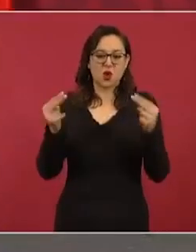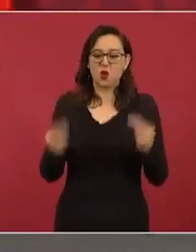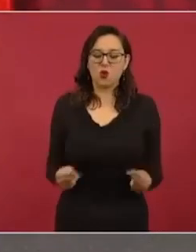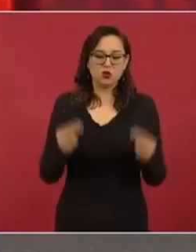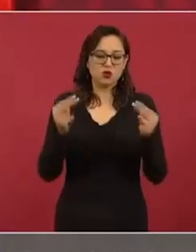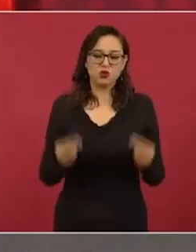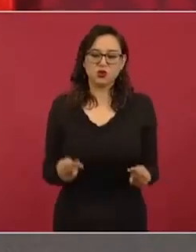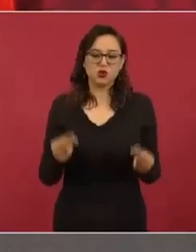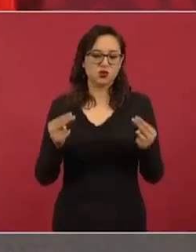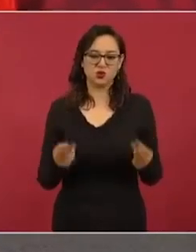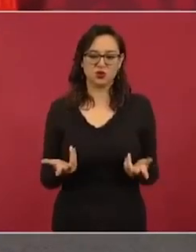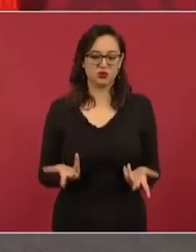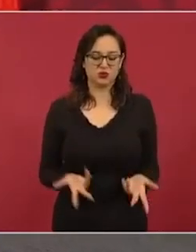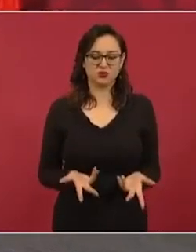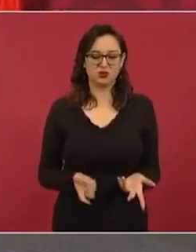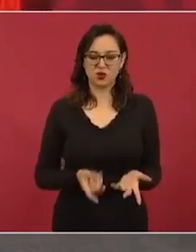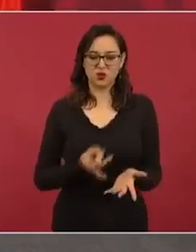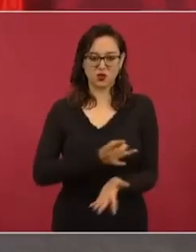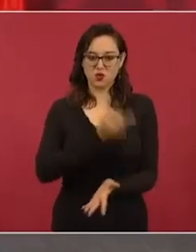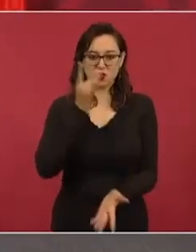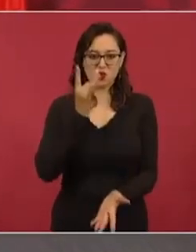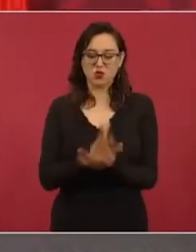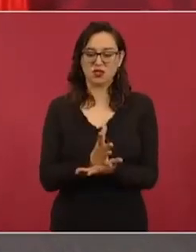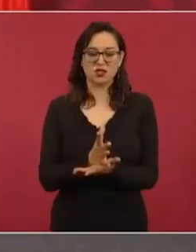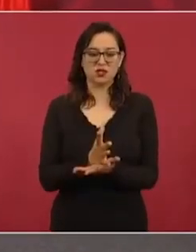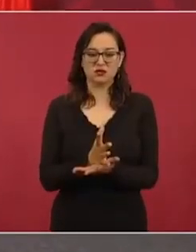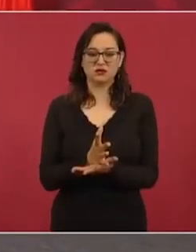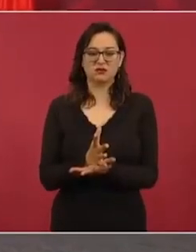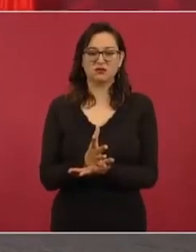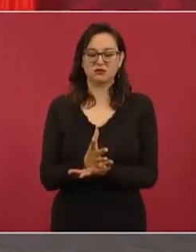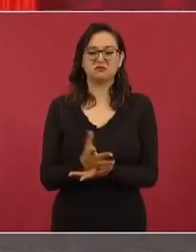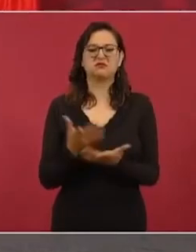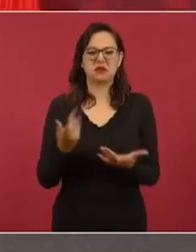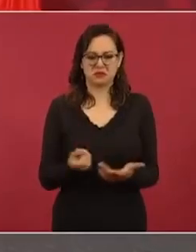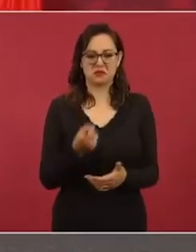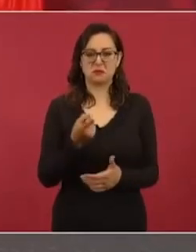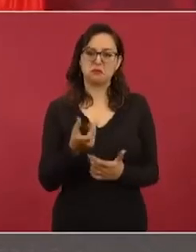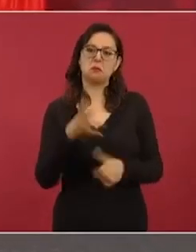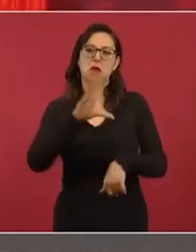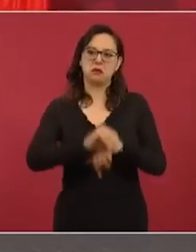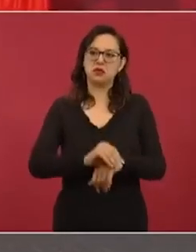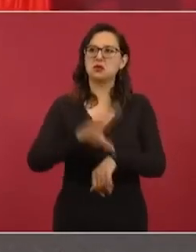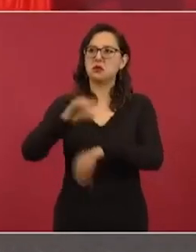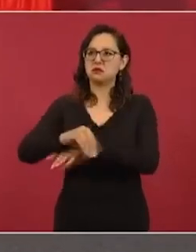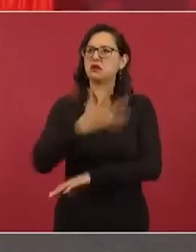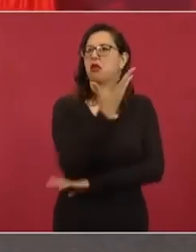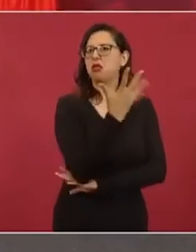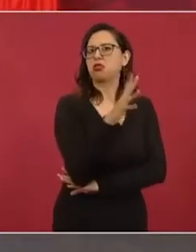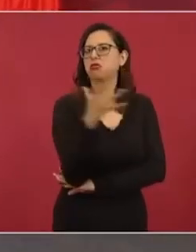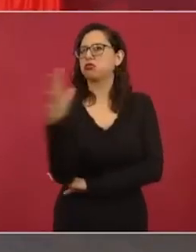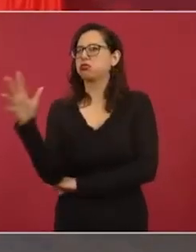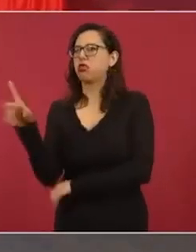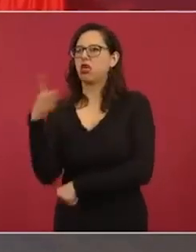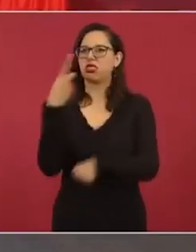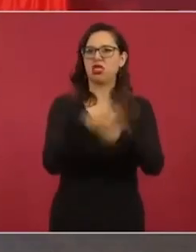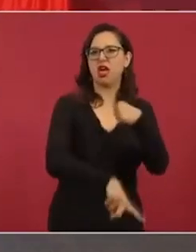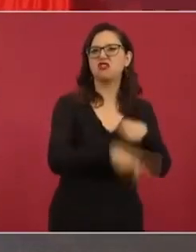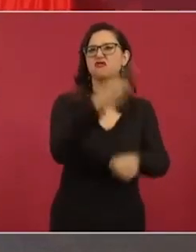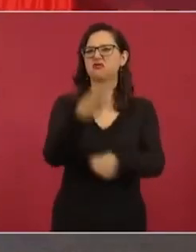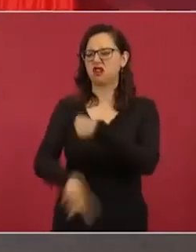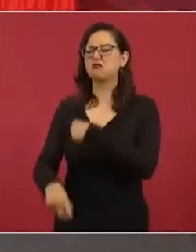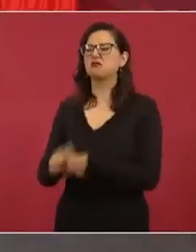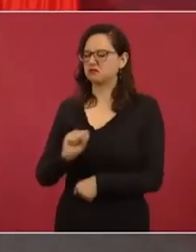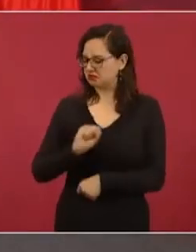de administrar la destrucción del medio ambiente, aunque parezca increíble.